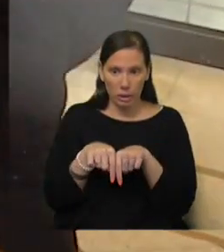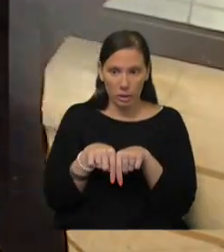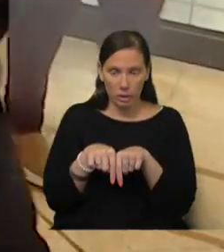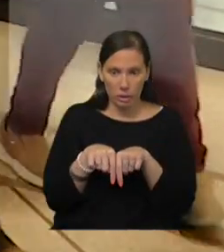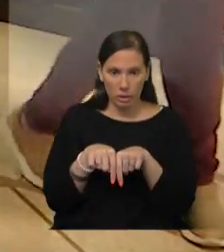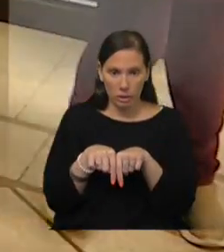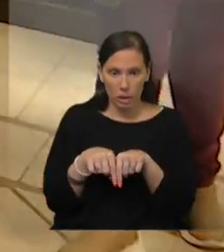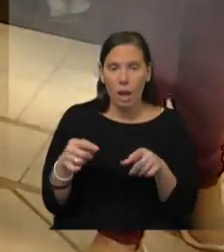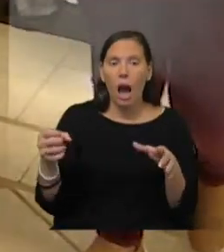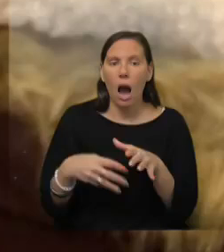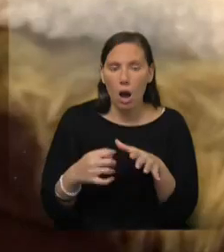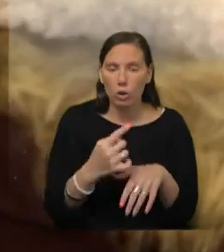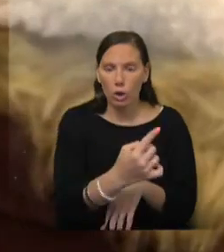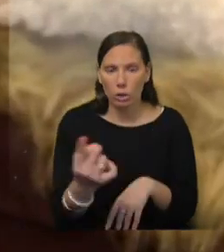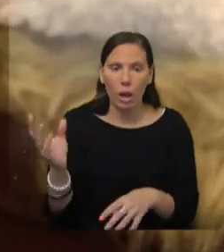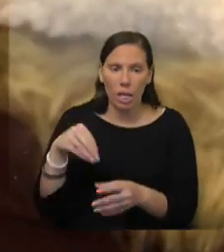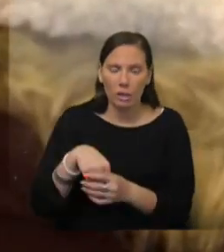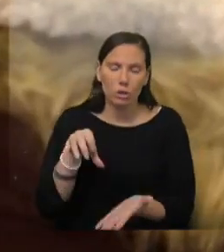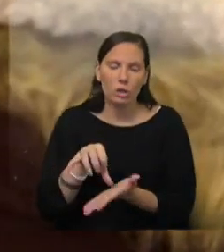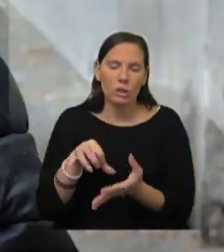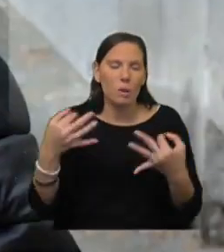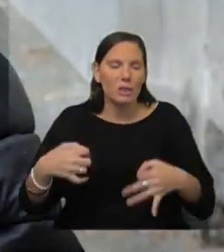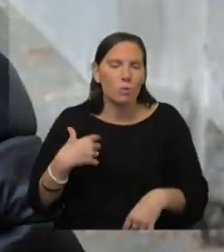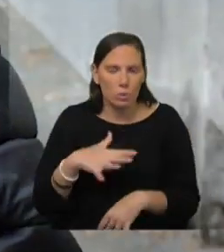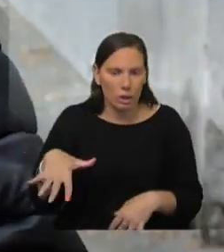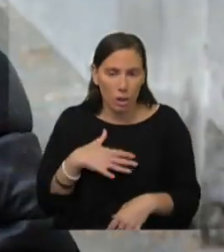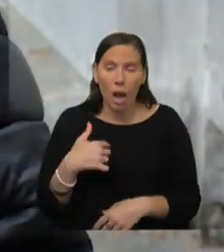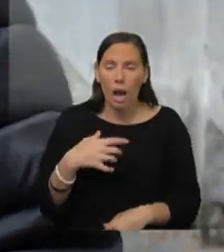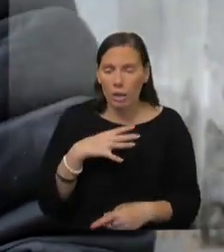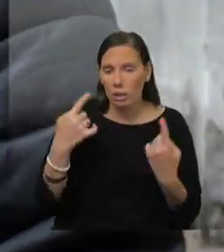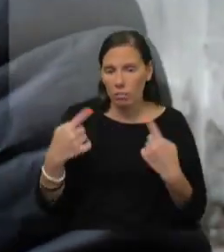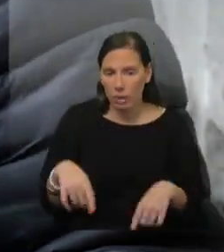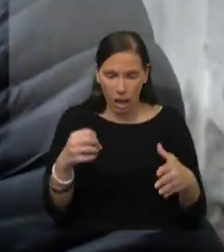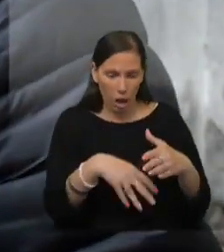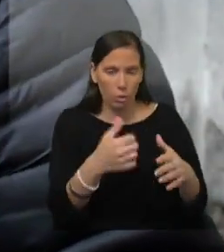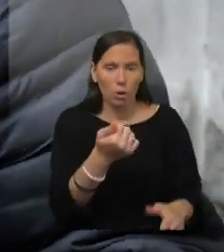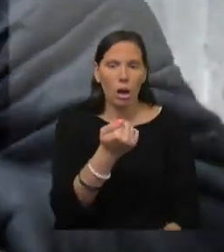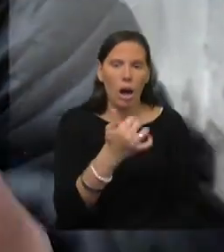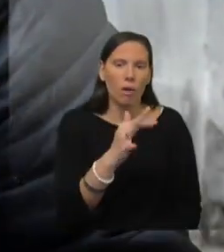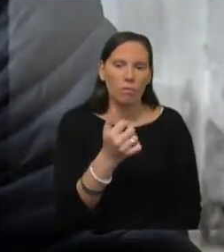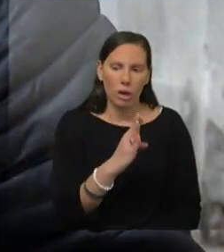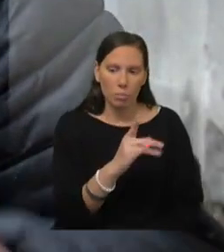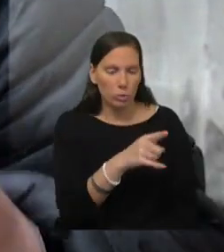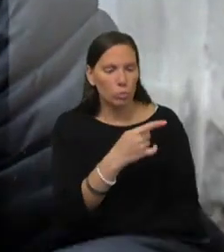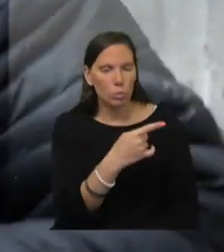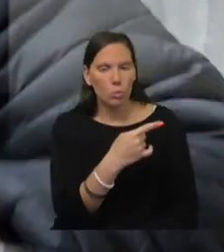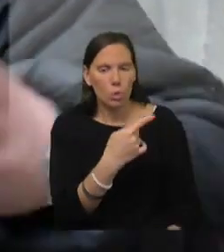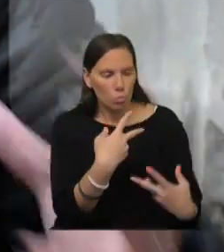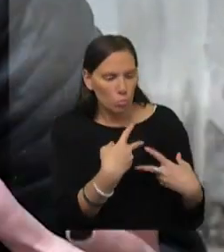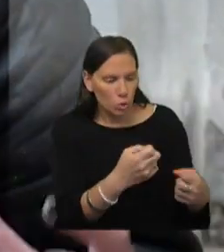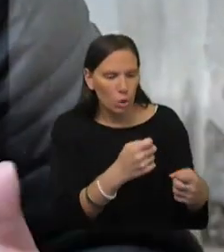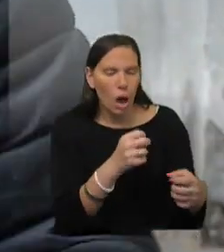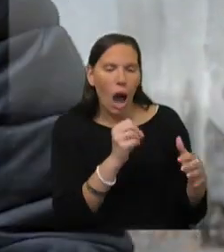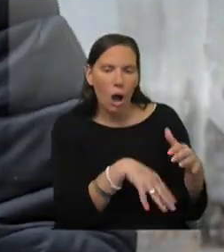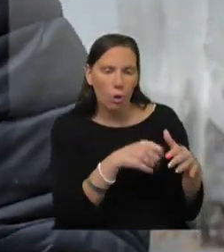en el ahorro individual dentro de los sistemas de seguridad social hay una diferencia el ahorro individual de la safap tú ahorras tu dinero es individual desde el